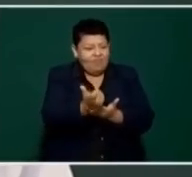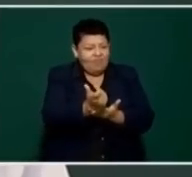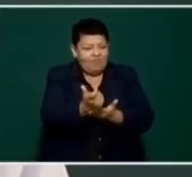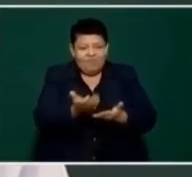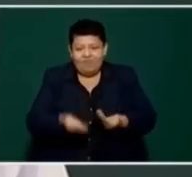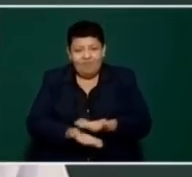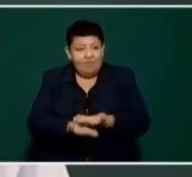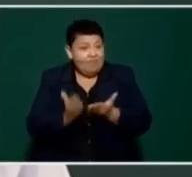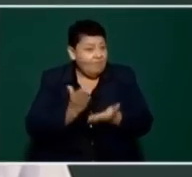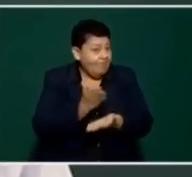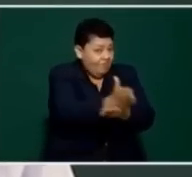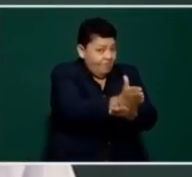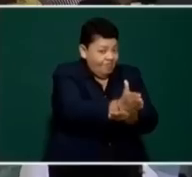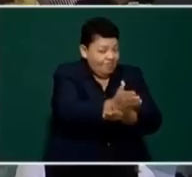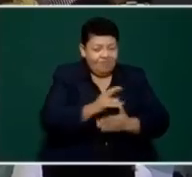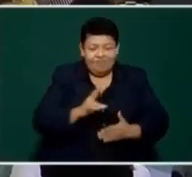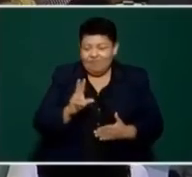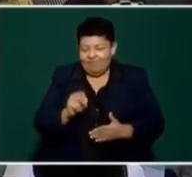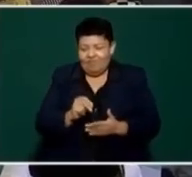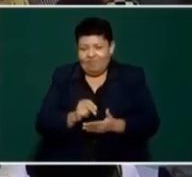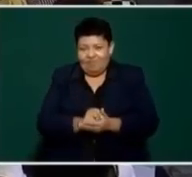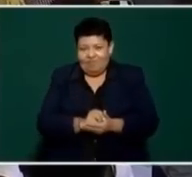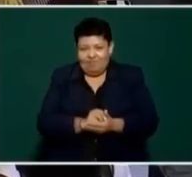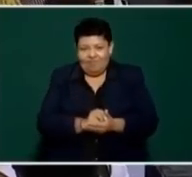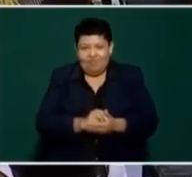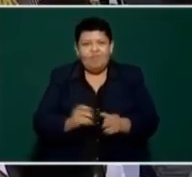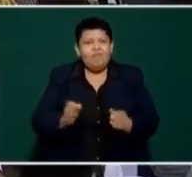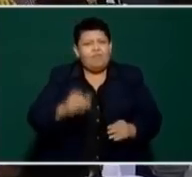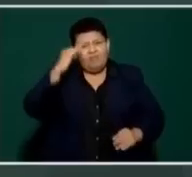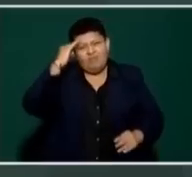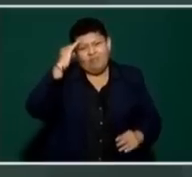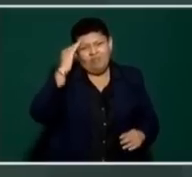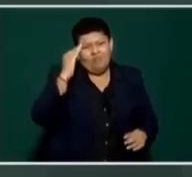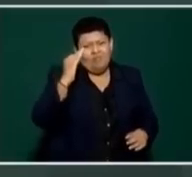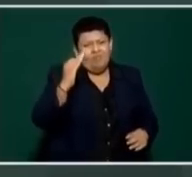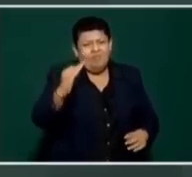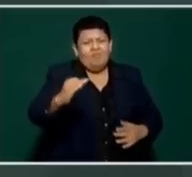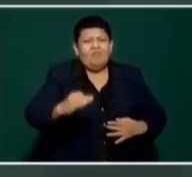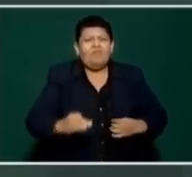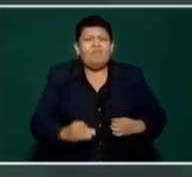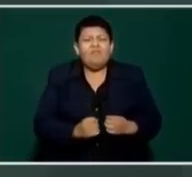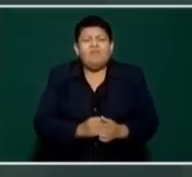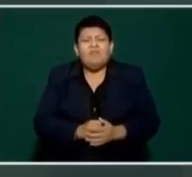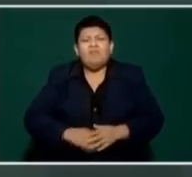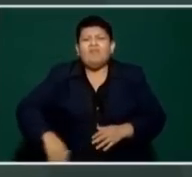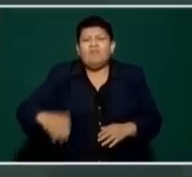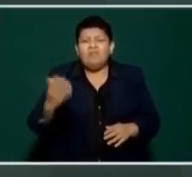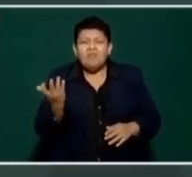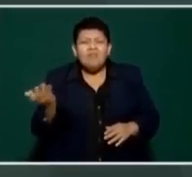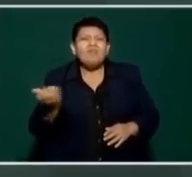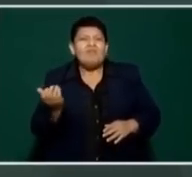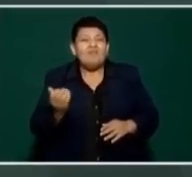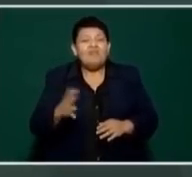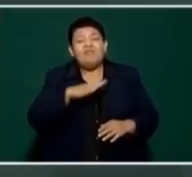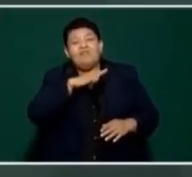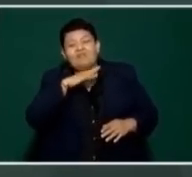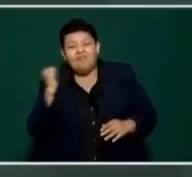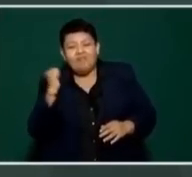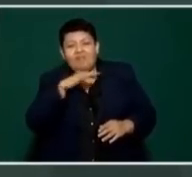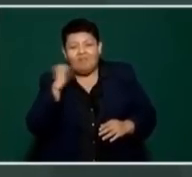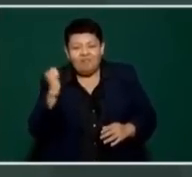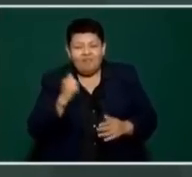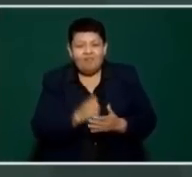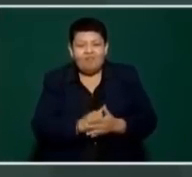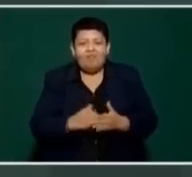era antes. Porque durante todo este tiempo que simularon que iban a combatir la corrupción, a los